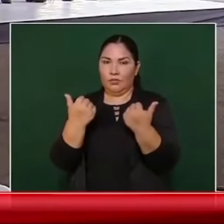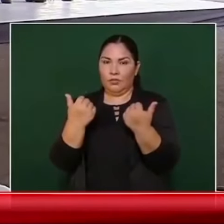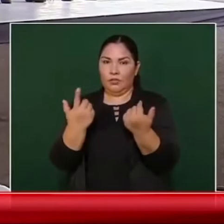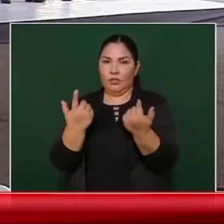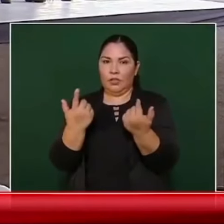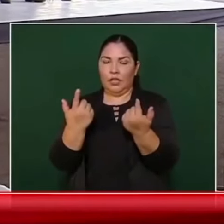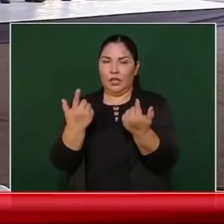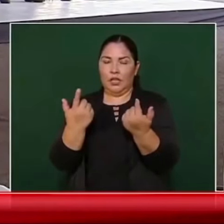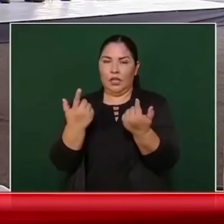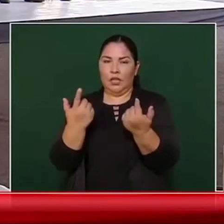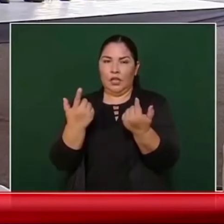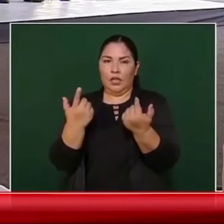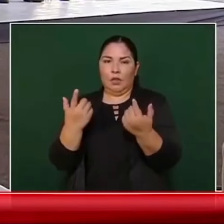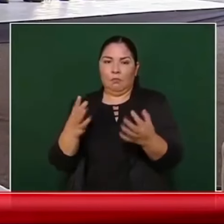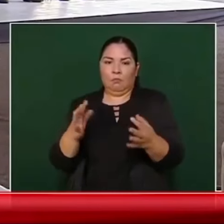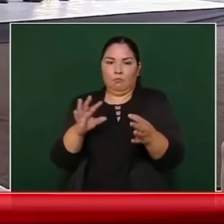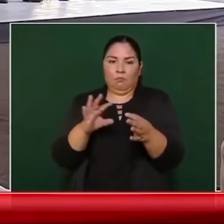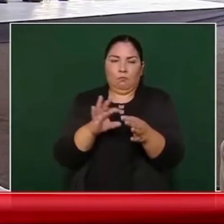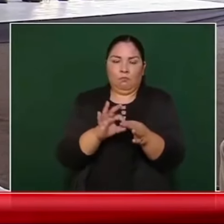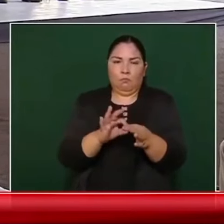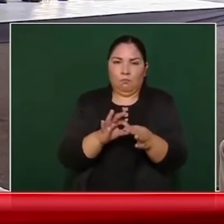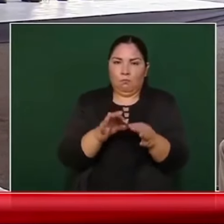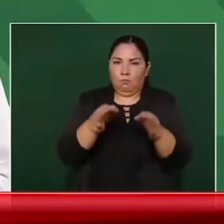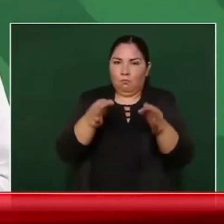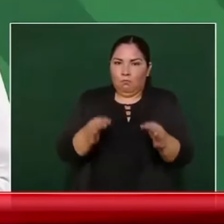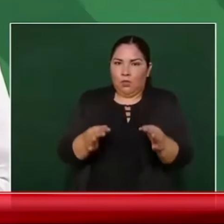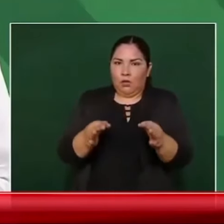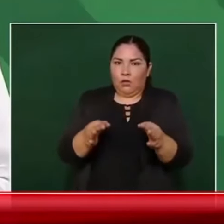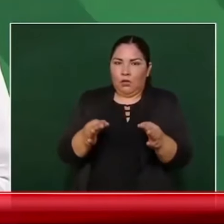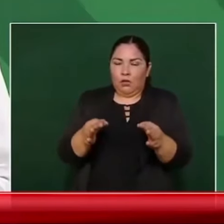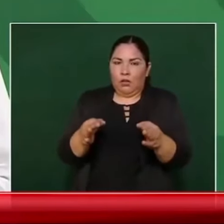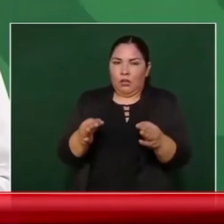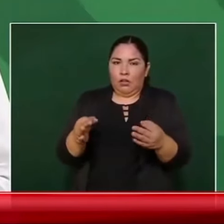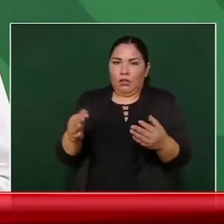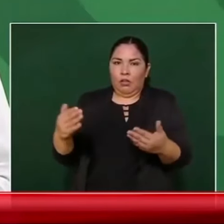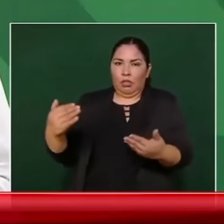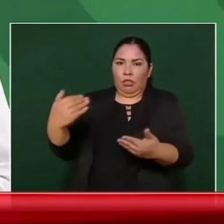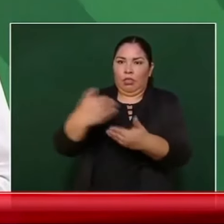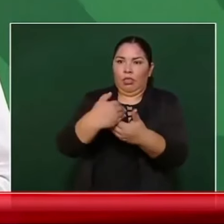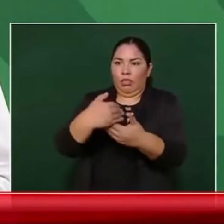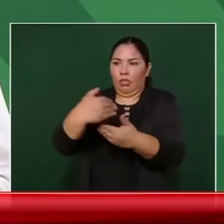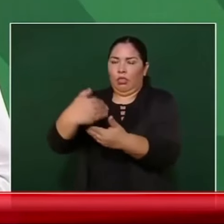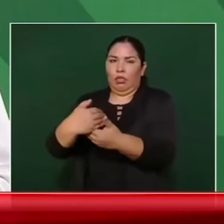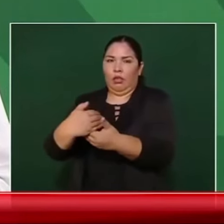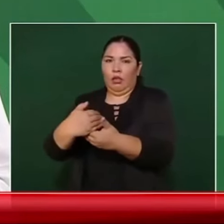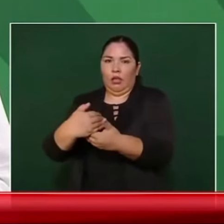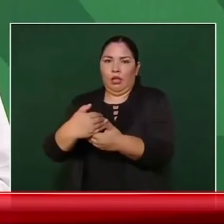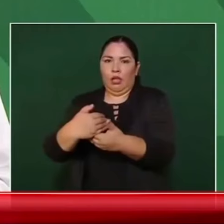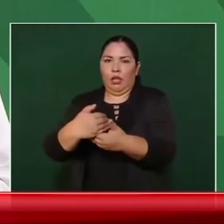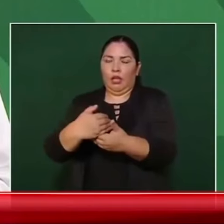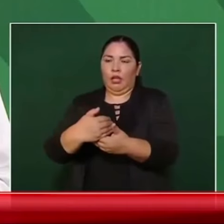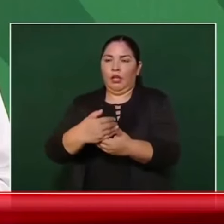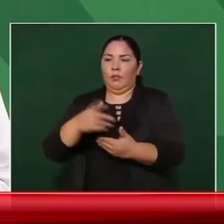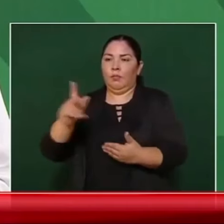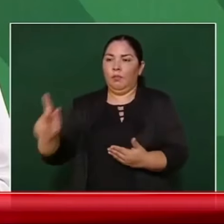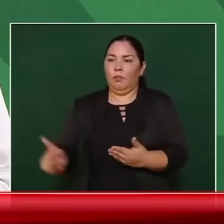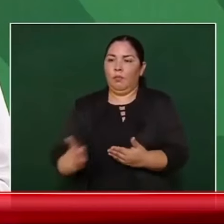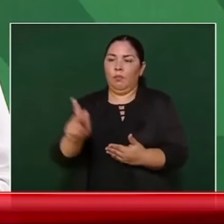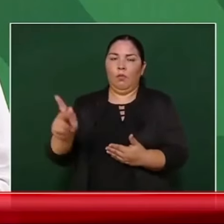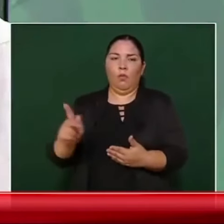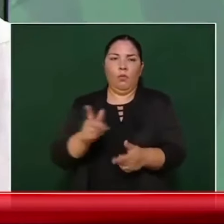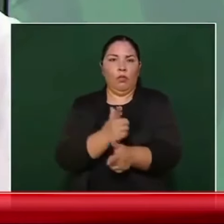a principios de no intervención de autodeterminación de los pueblos